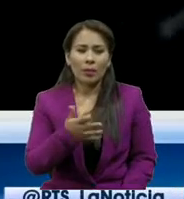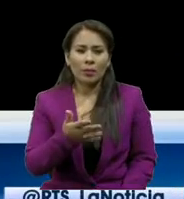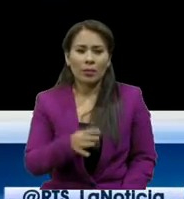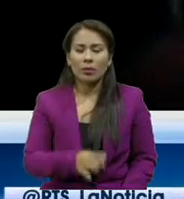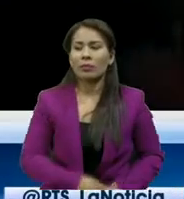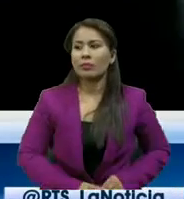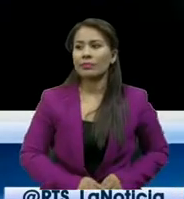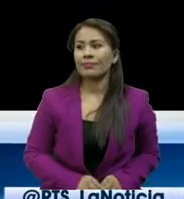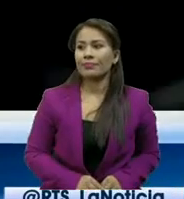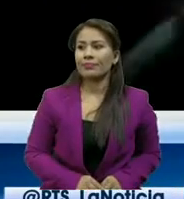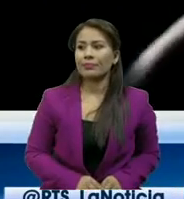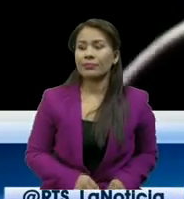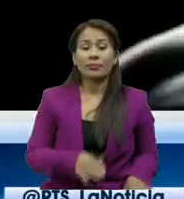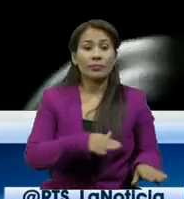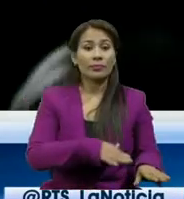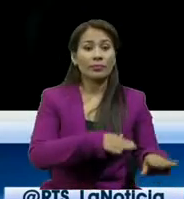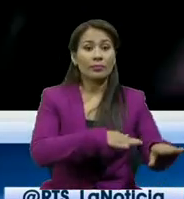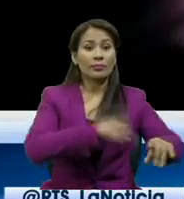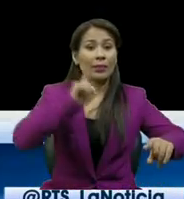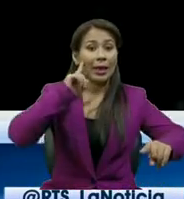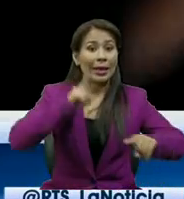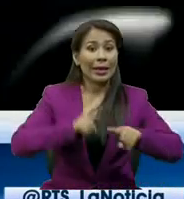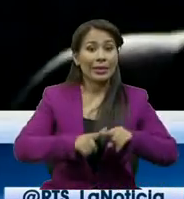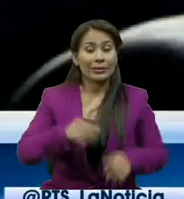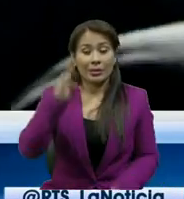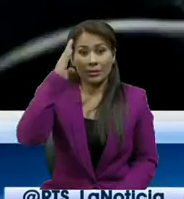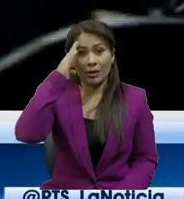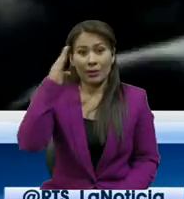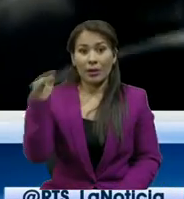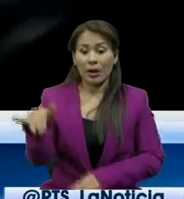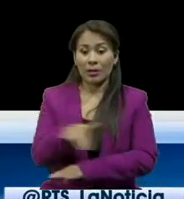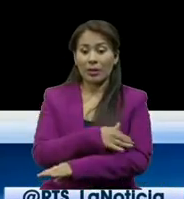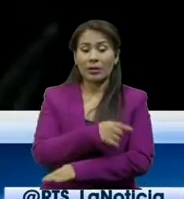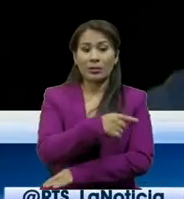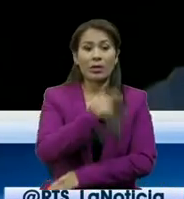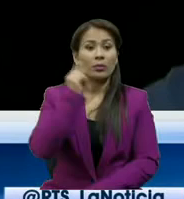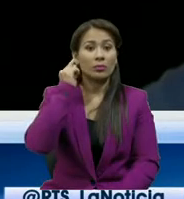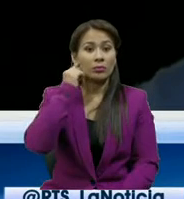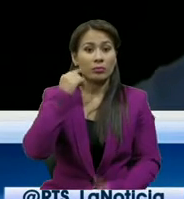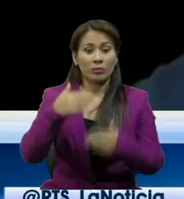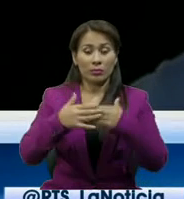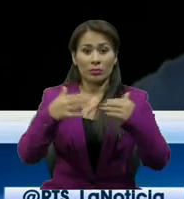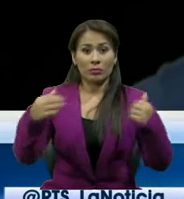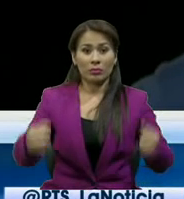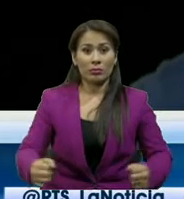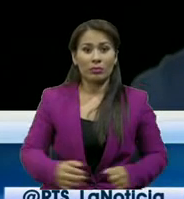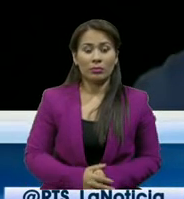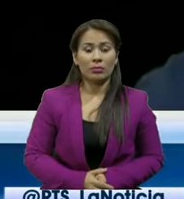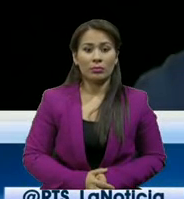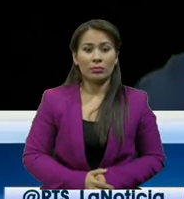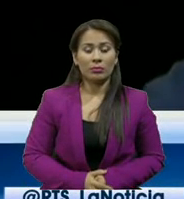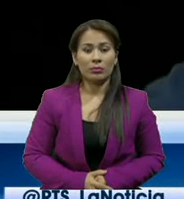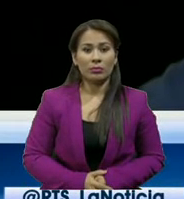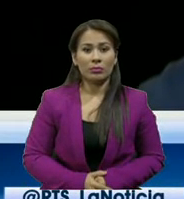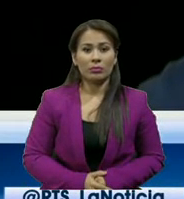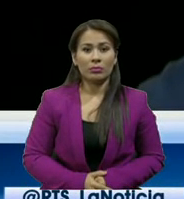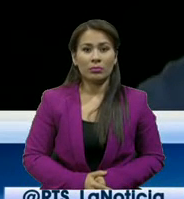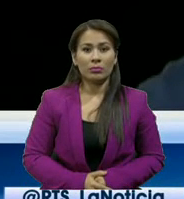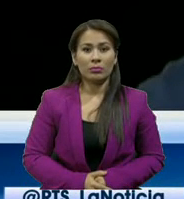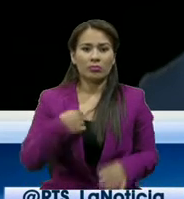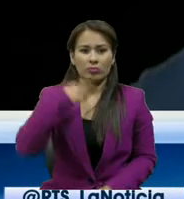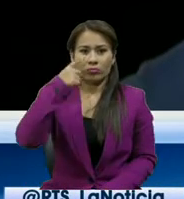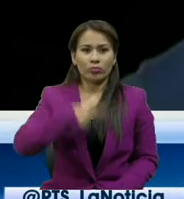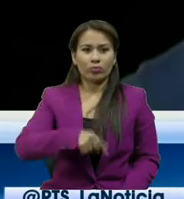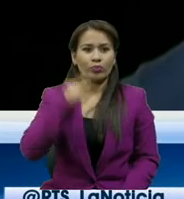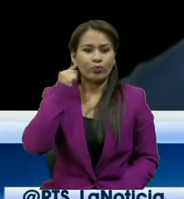unos seguimientos y vigilancias hasta dar con el paradero de la señora, y al momento de realizar su detención se identificó y ella no puso resistencia y